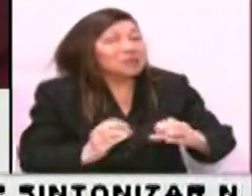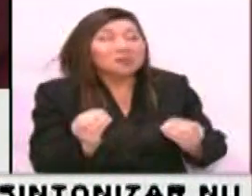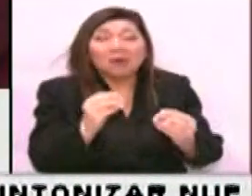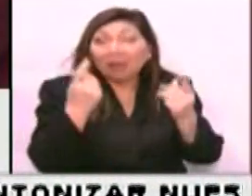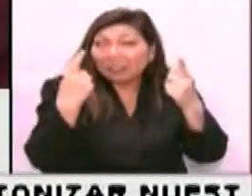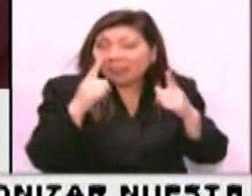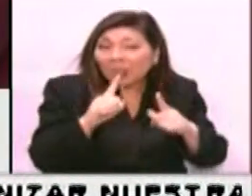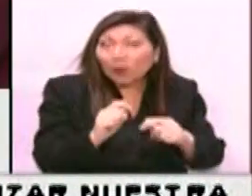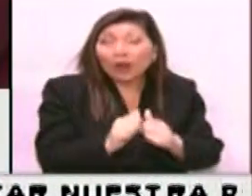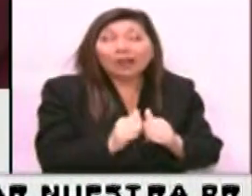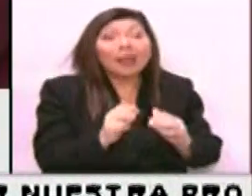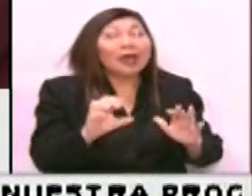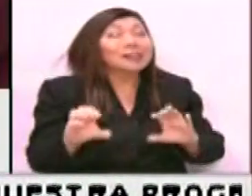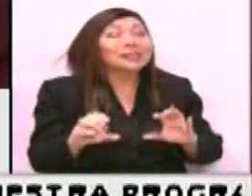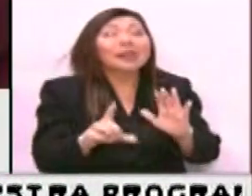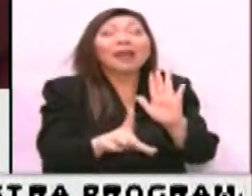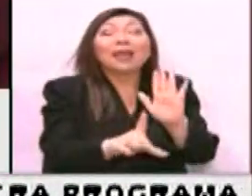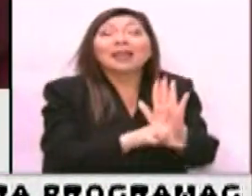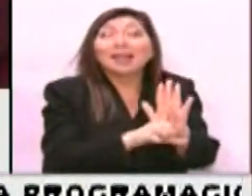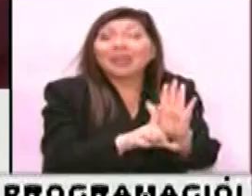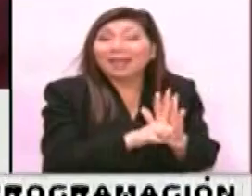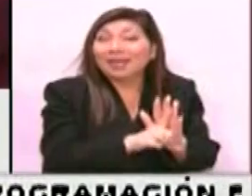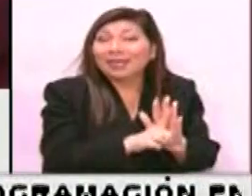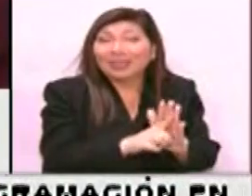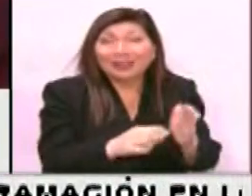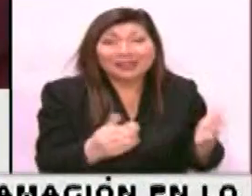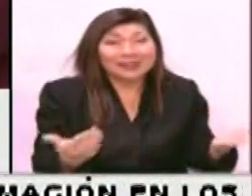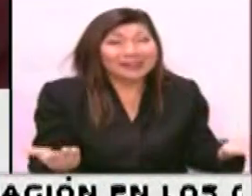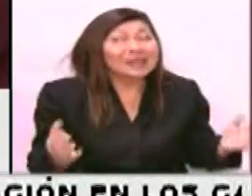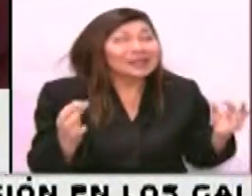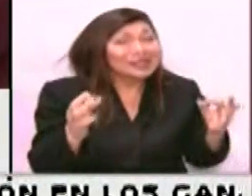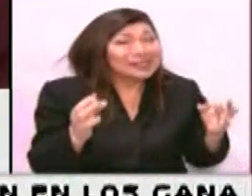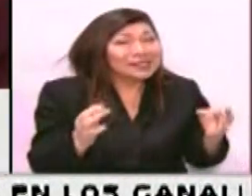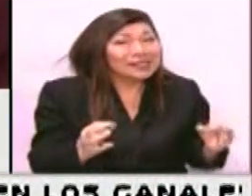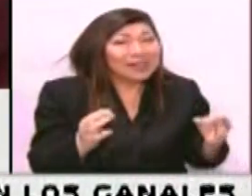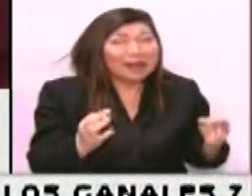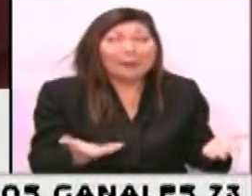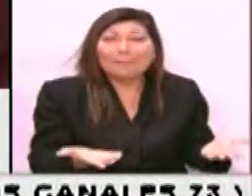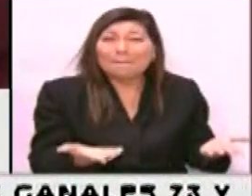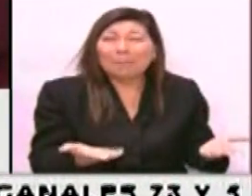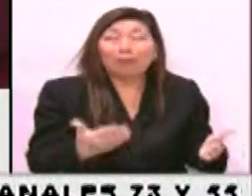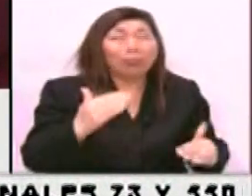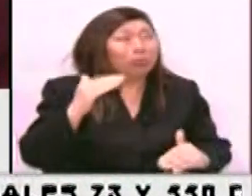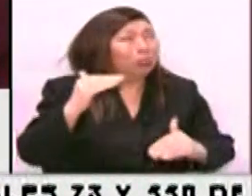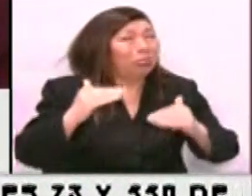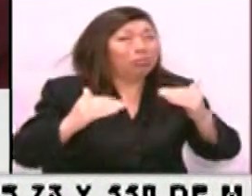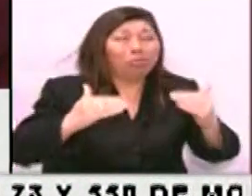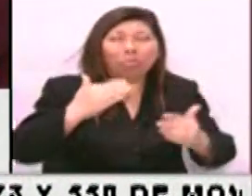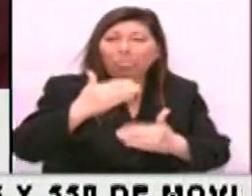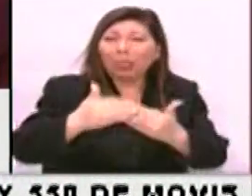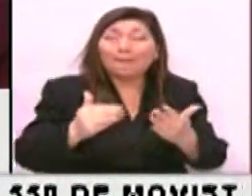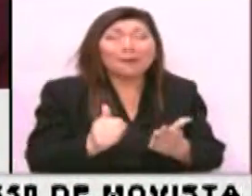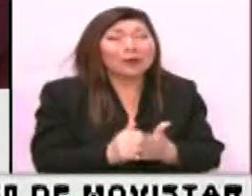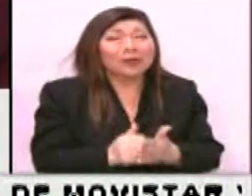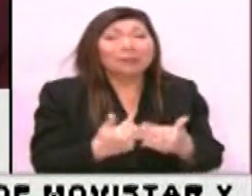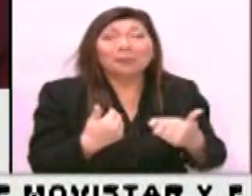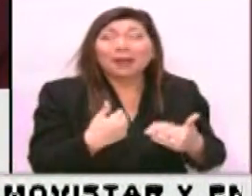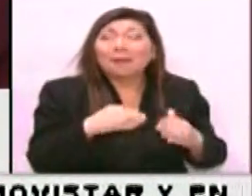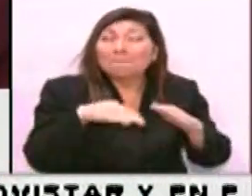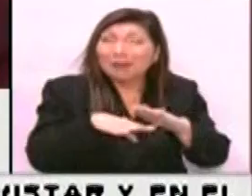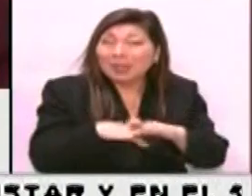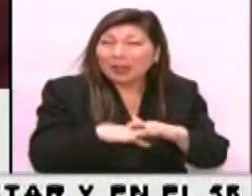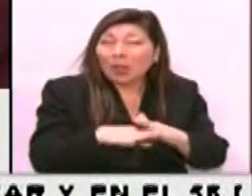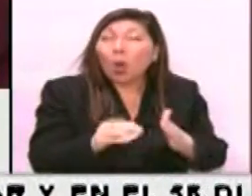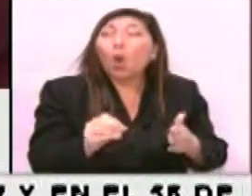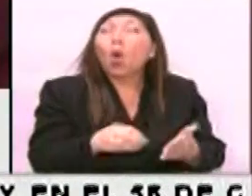poníamos de acuerdo en hacer leyes. Entonces, las campañas siempre son alteradoras. Entonces, vamos a meter al